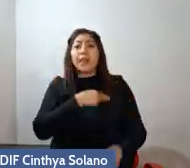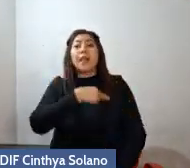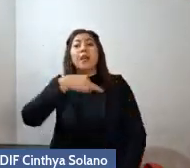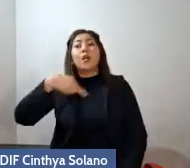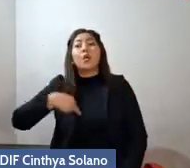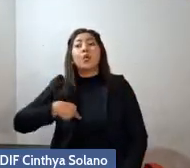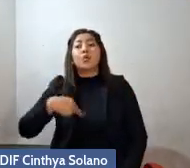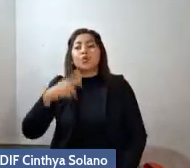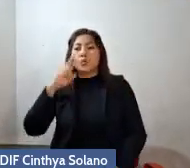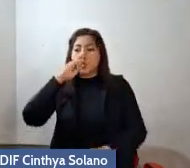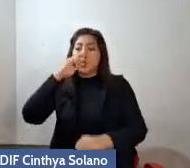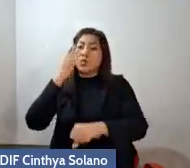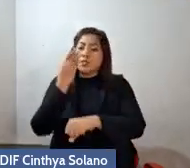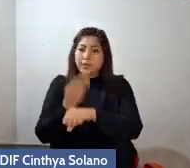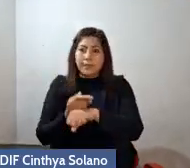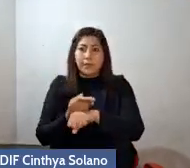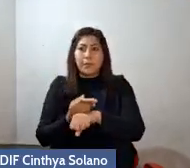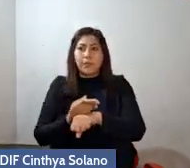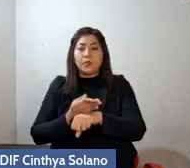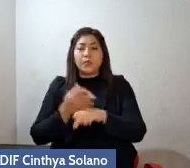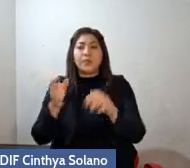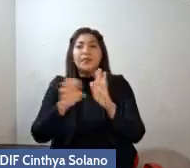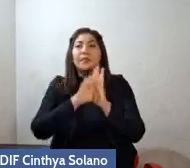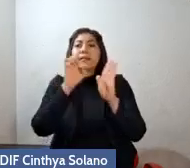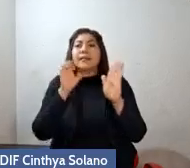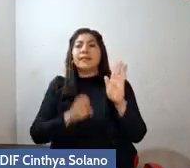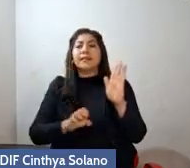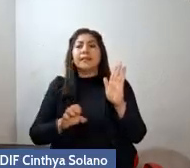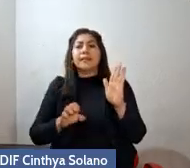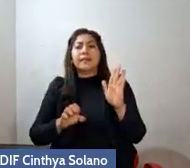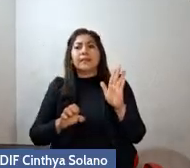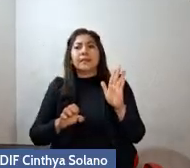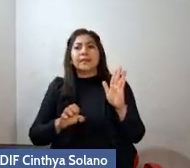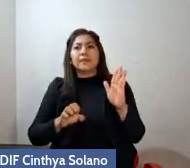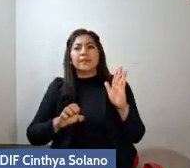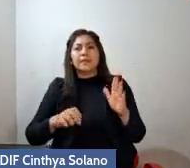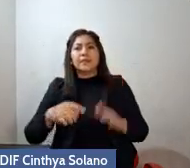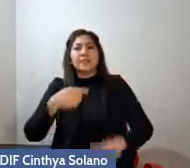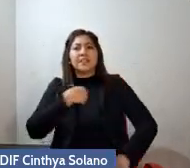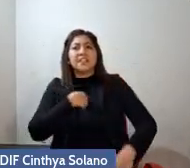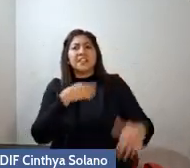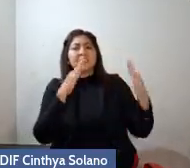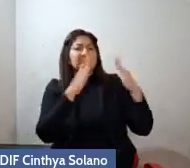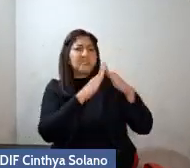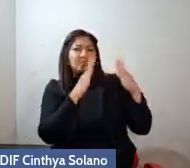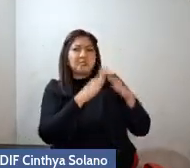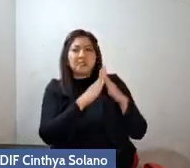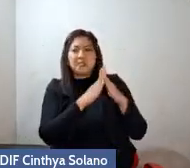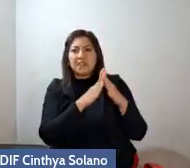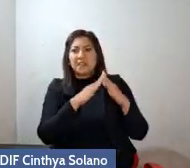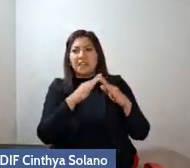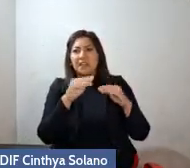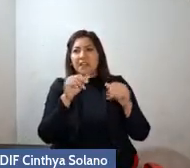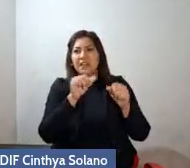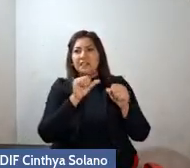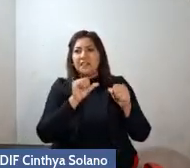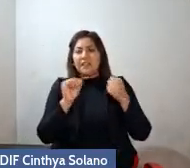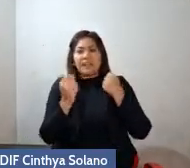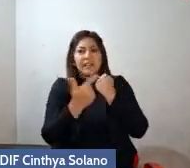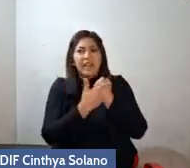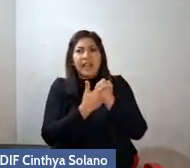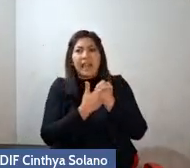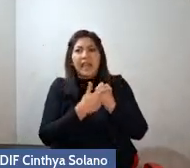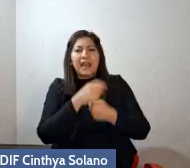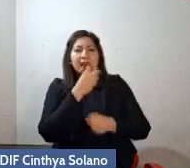tienes, pues un patrimonio, pues es dejar las cosas lo más ordenado y pues ya después,